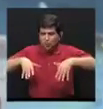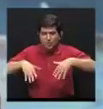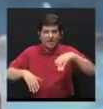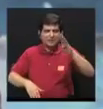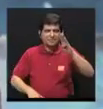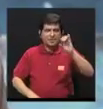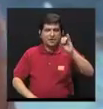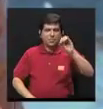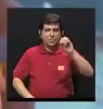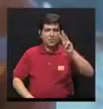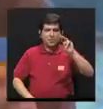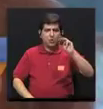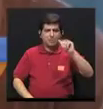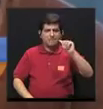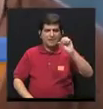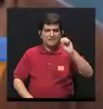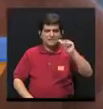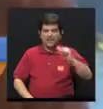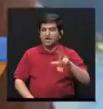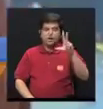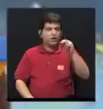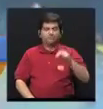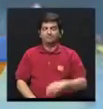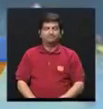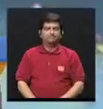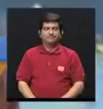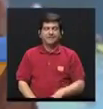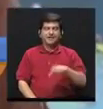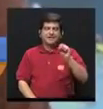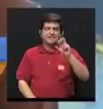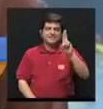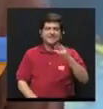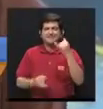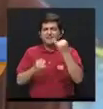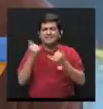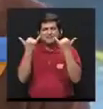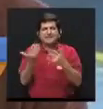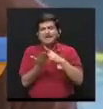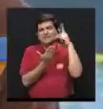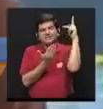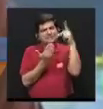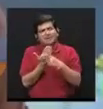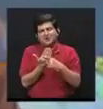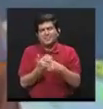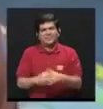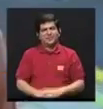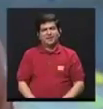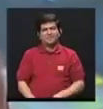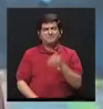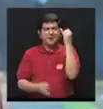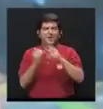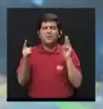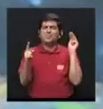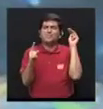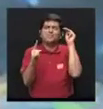caso. Silvia, nos acercamos al final del programa. Un último mensaje